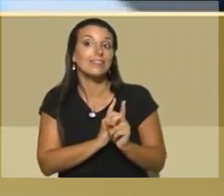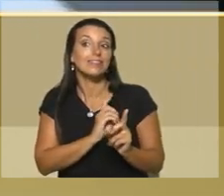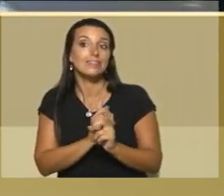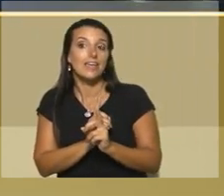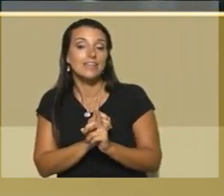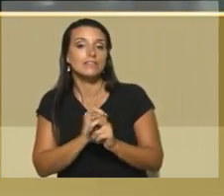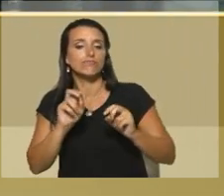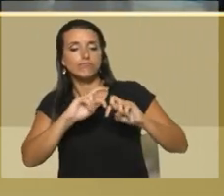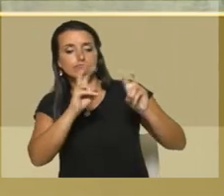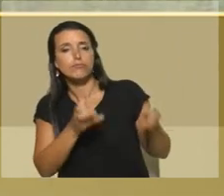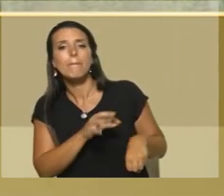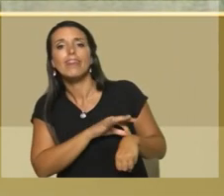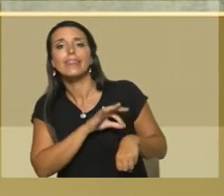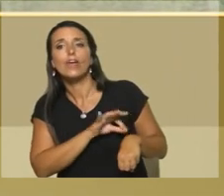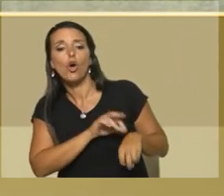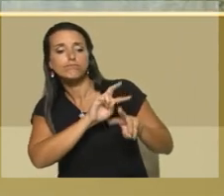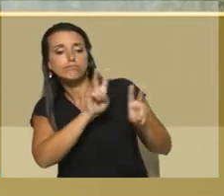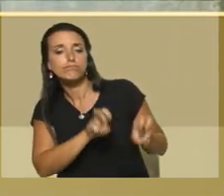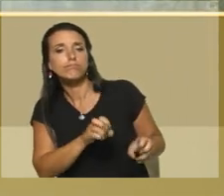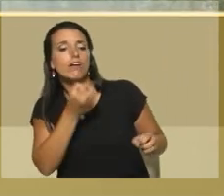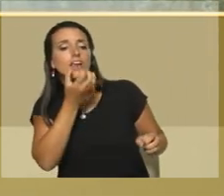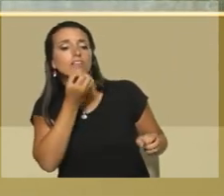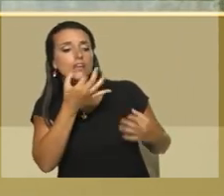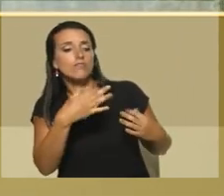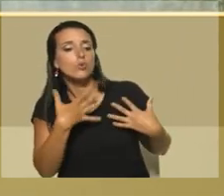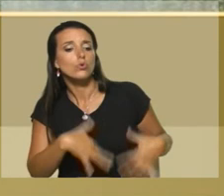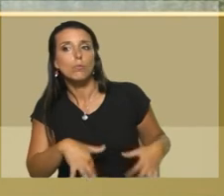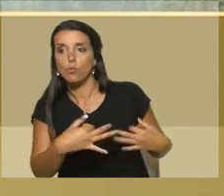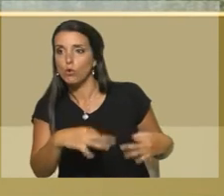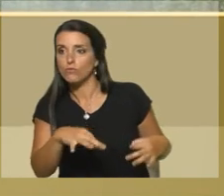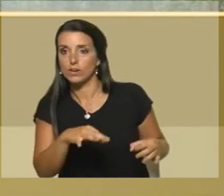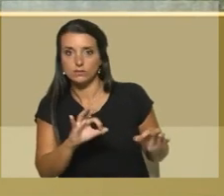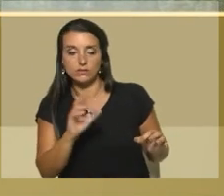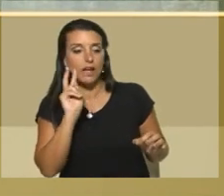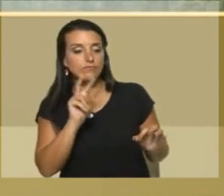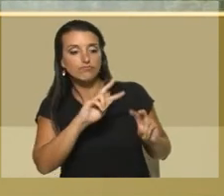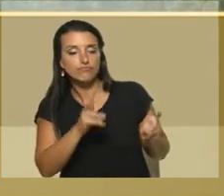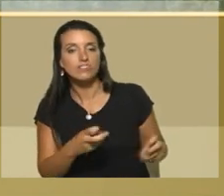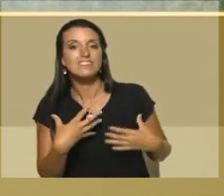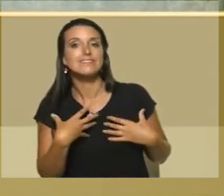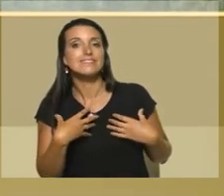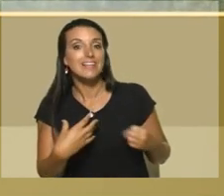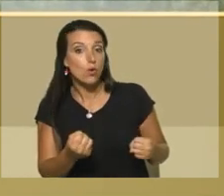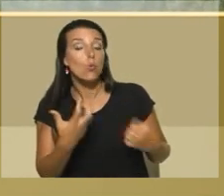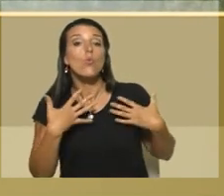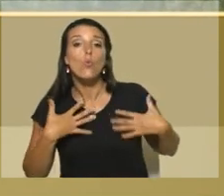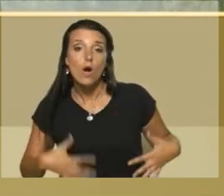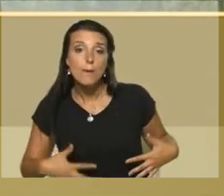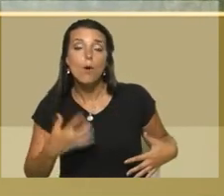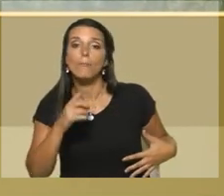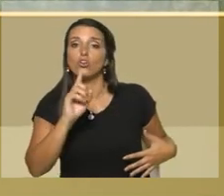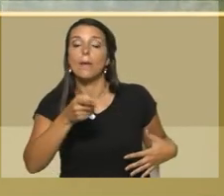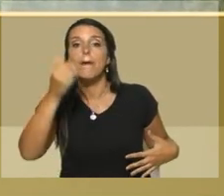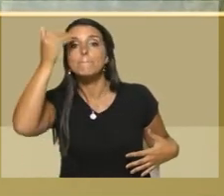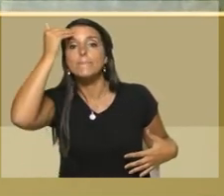examinados por médico para constatar su estado de salud su estado de salud tanto el punto de vista físico como psíquico